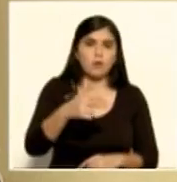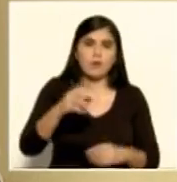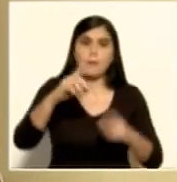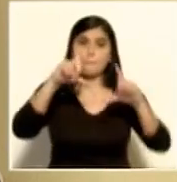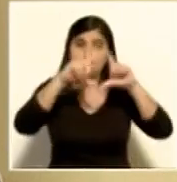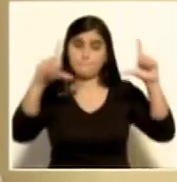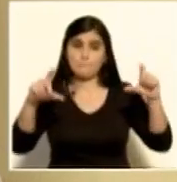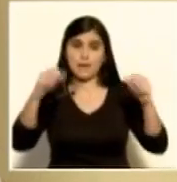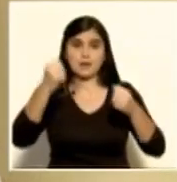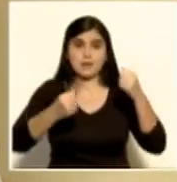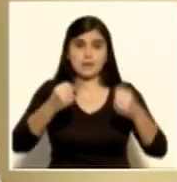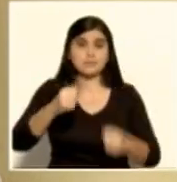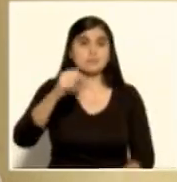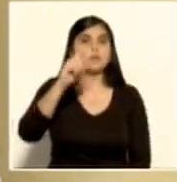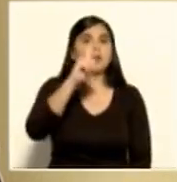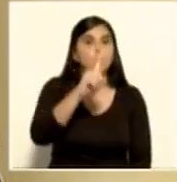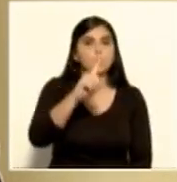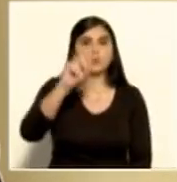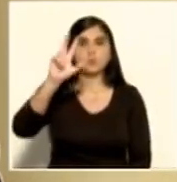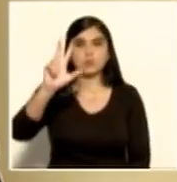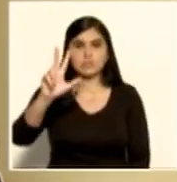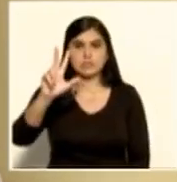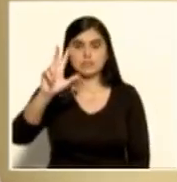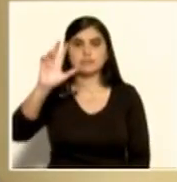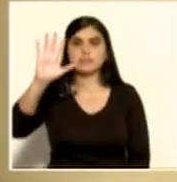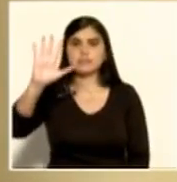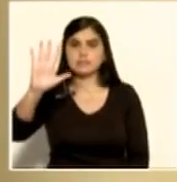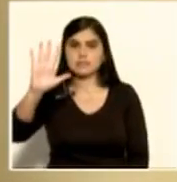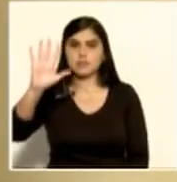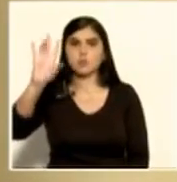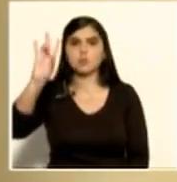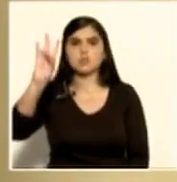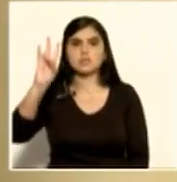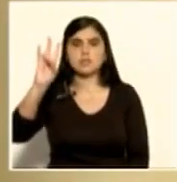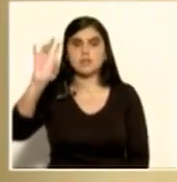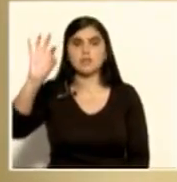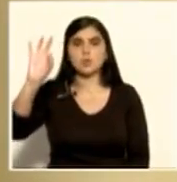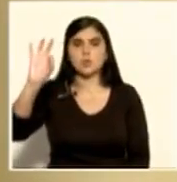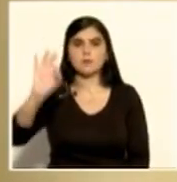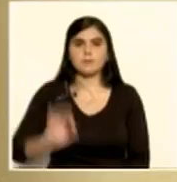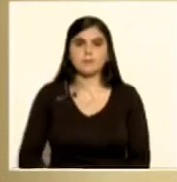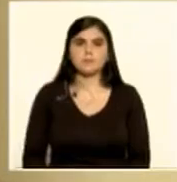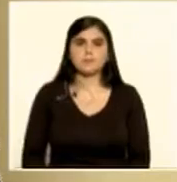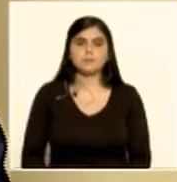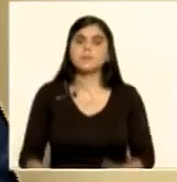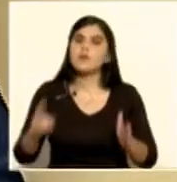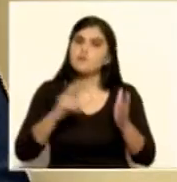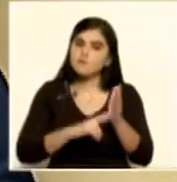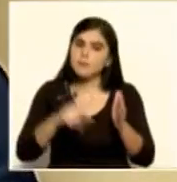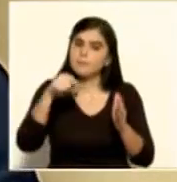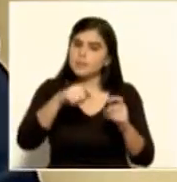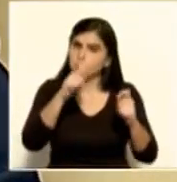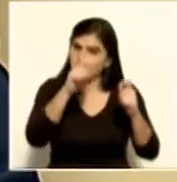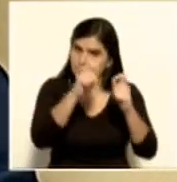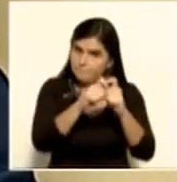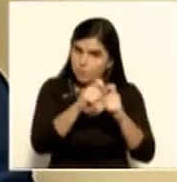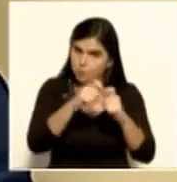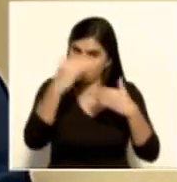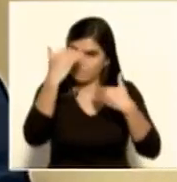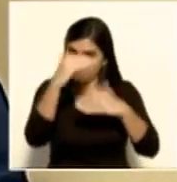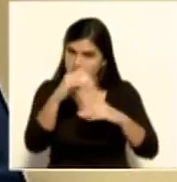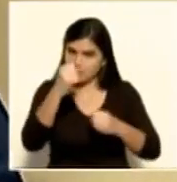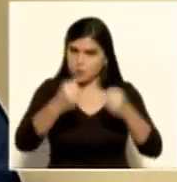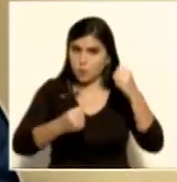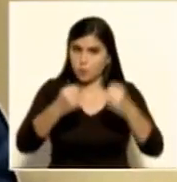placas impar, 1, 3, 5, 7 y 9. Repito, en este punto, esta es la restricción vehicular